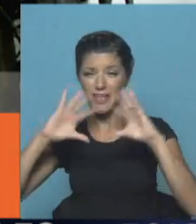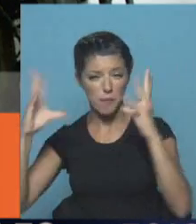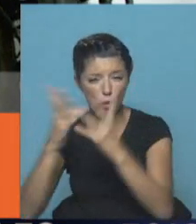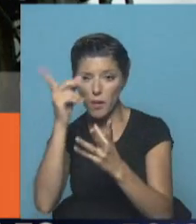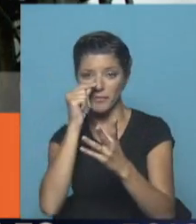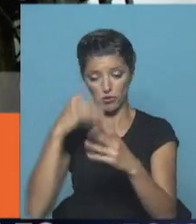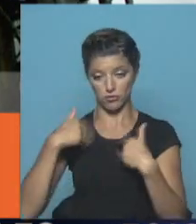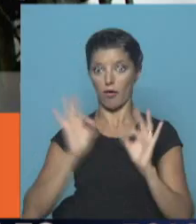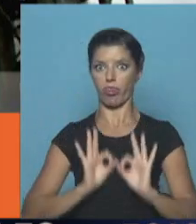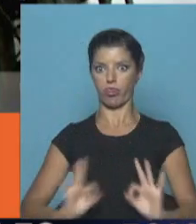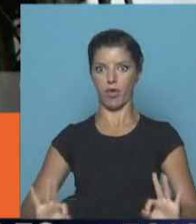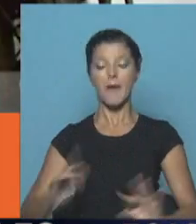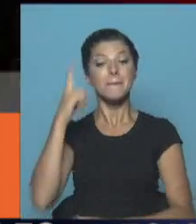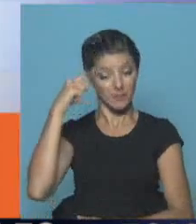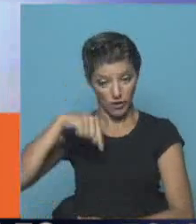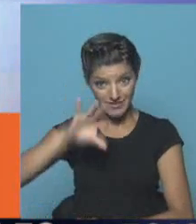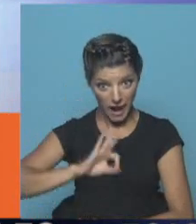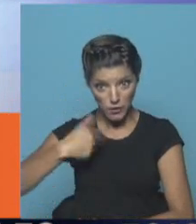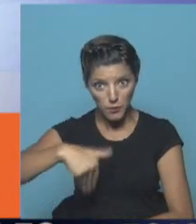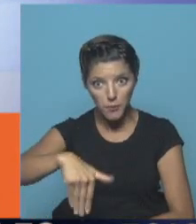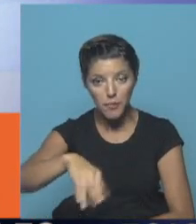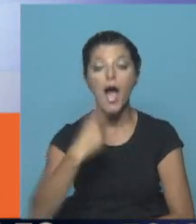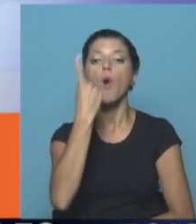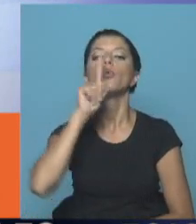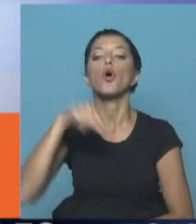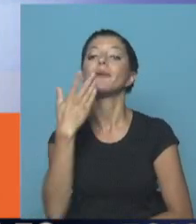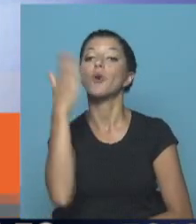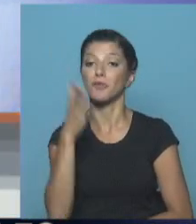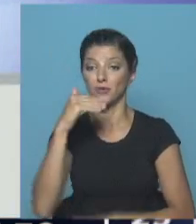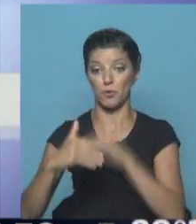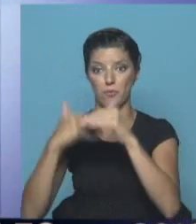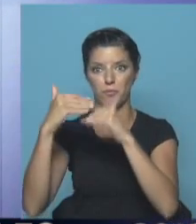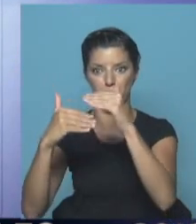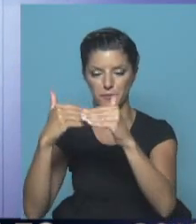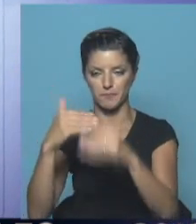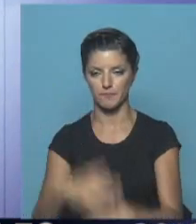petróleo, proyectando para este año un crecimiento del 1,5%.